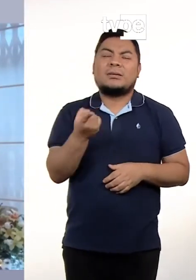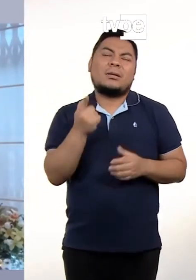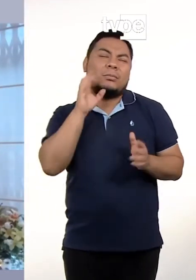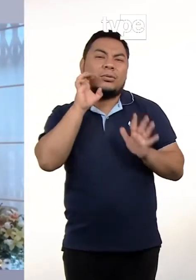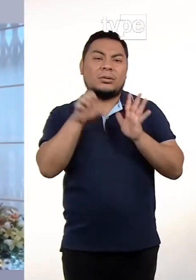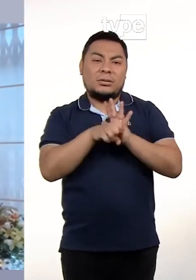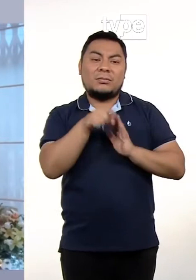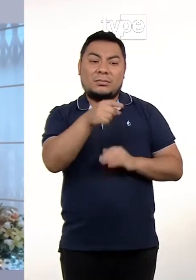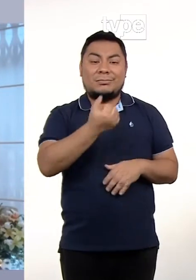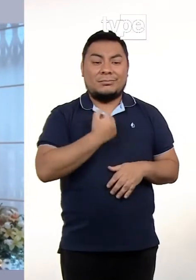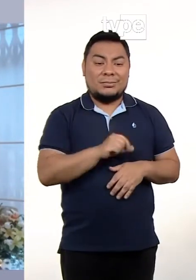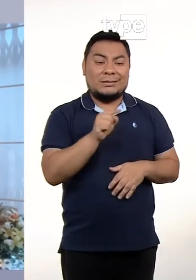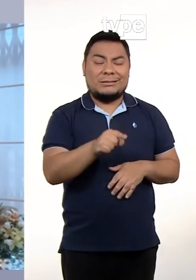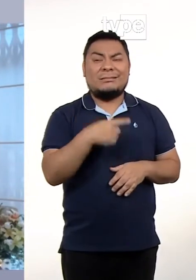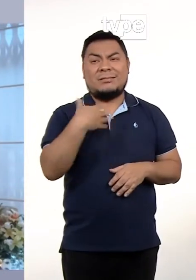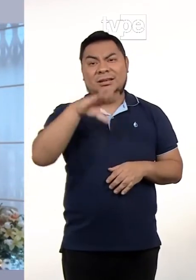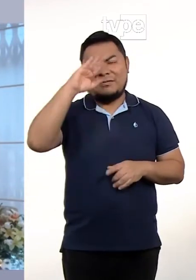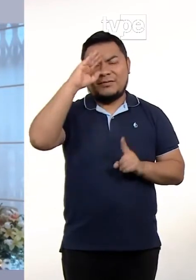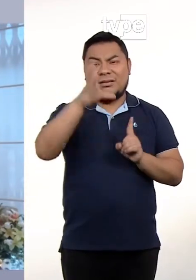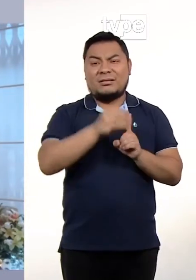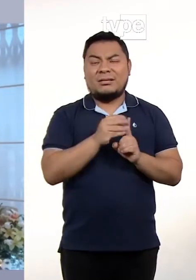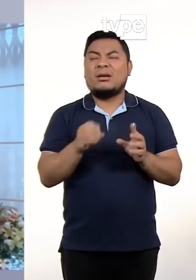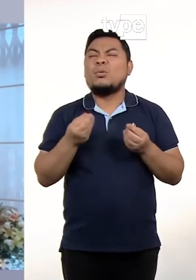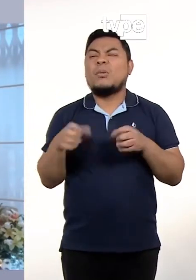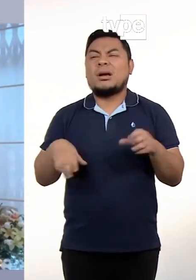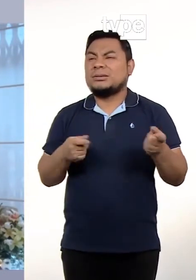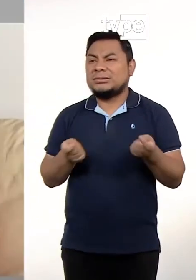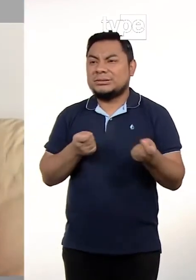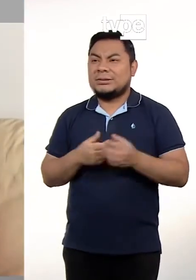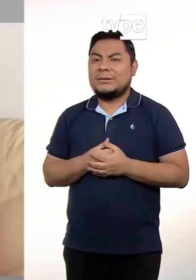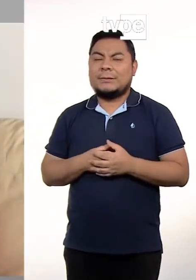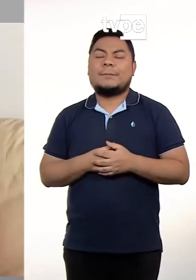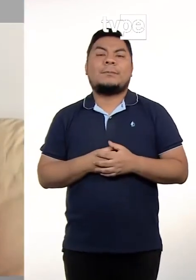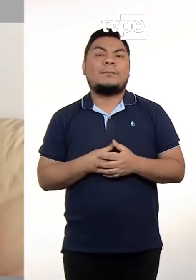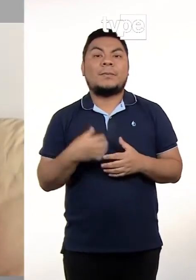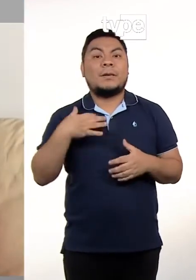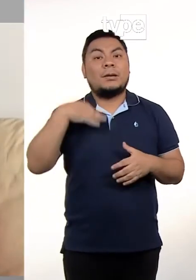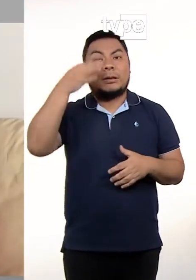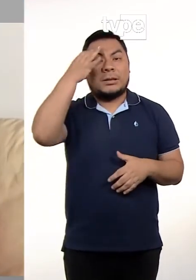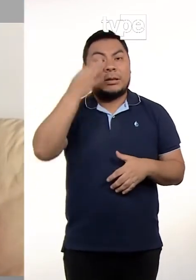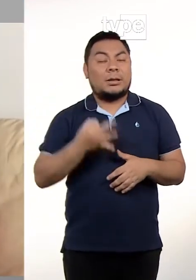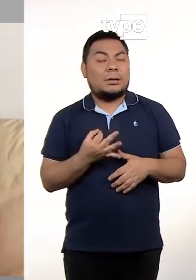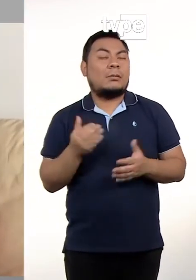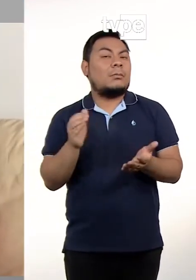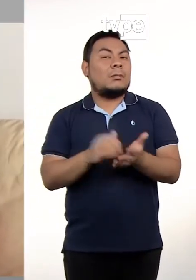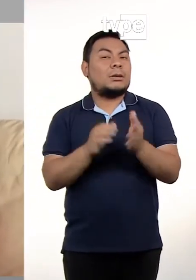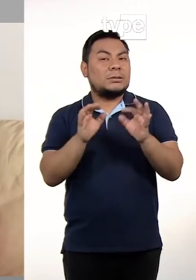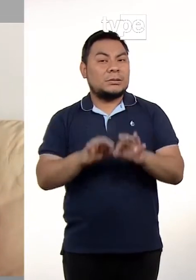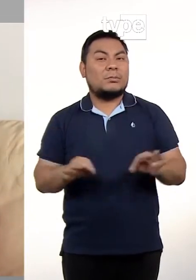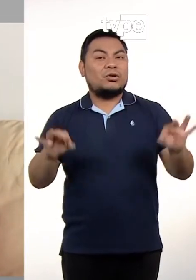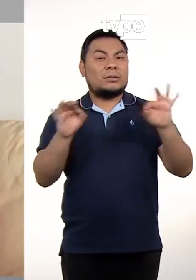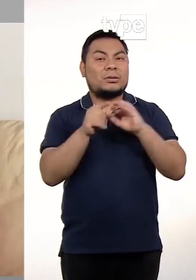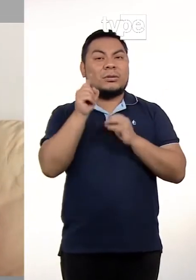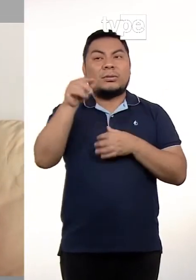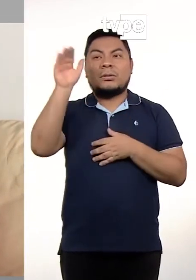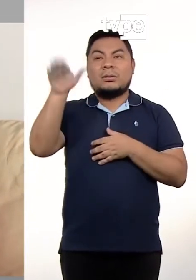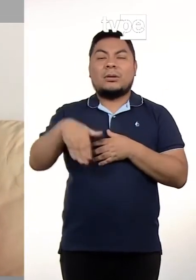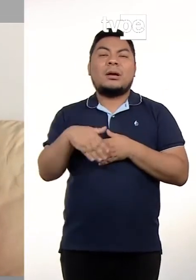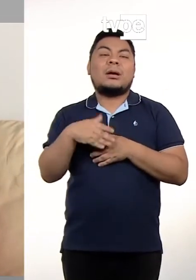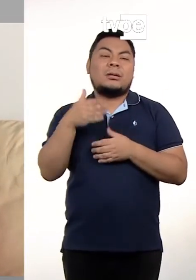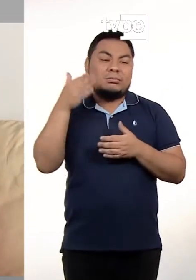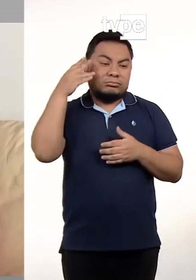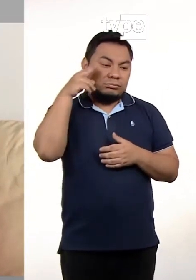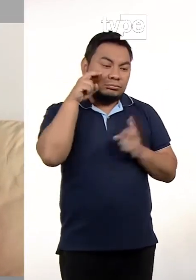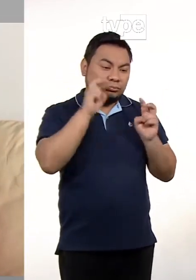nuestros hijos se contagian? ¿Cómo hay que manejar esa situación? Creo que lo más importante es buscar asistencia